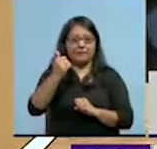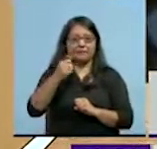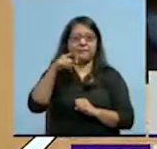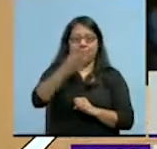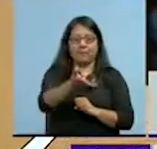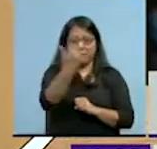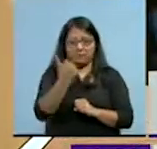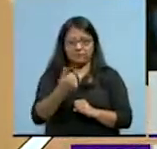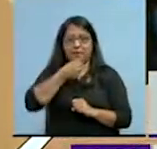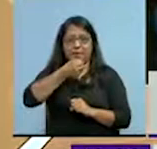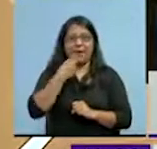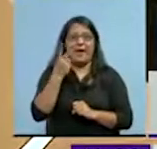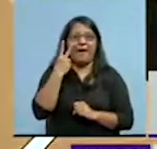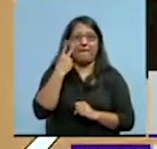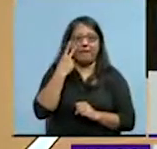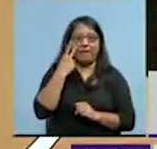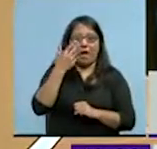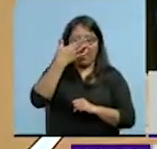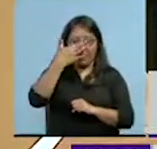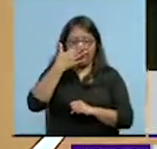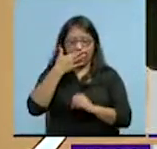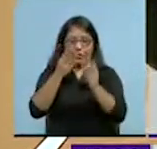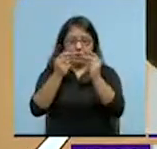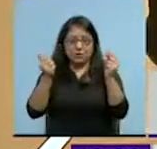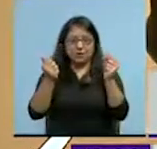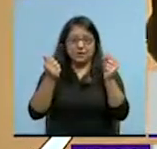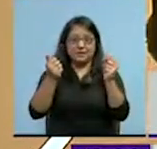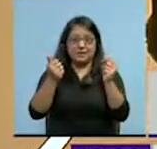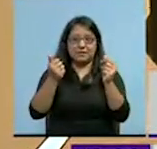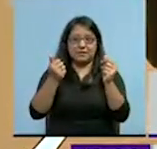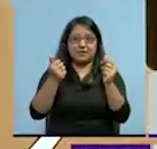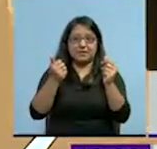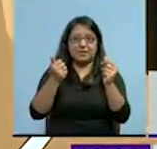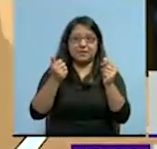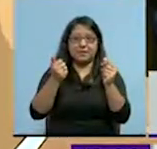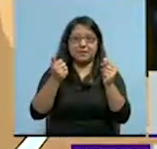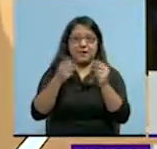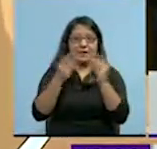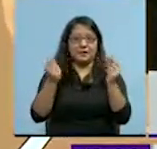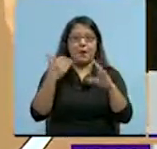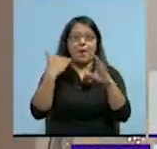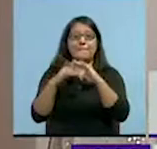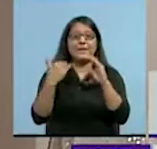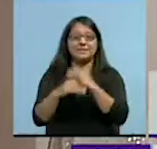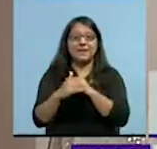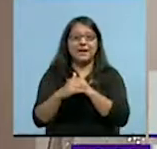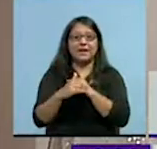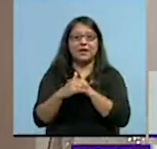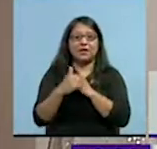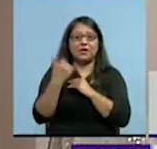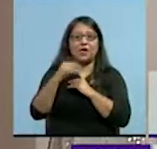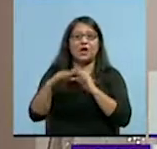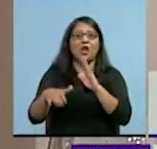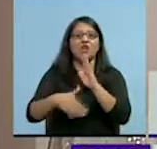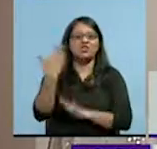sacas en vivo y resulta que a pocas horas después de esa nota que vos pasaste manda un mensaje que lo termina sacando